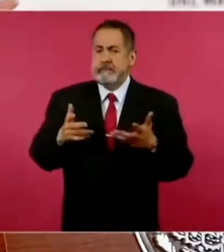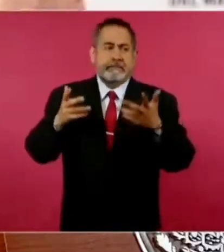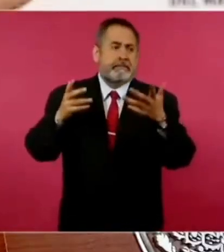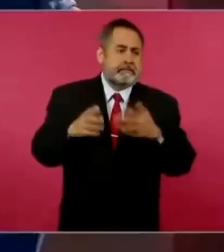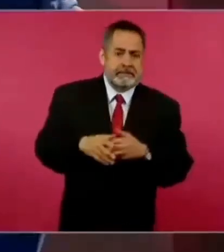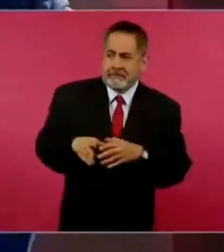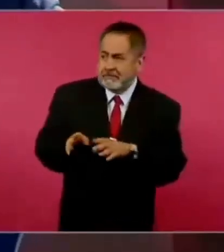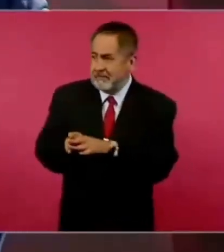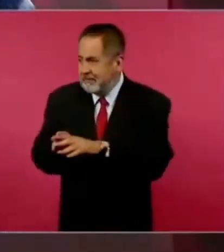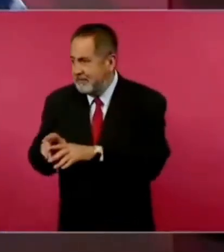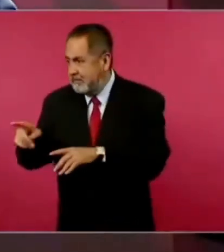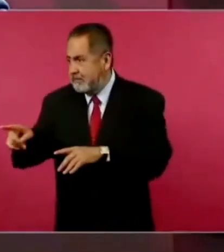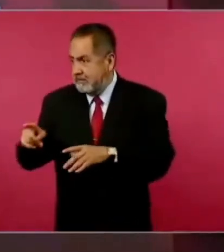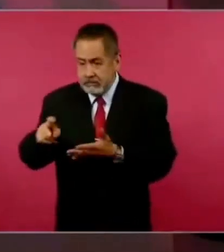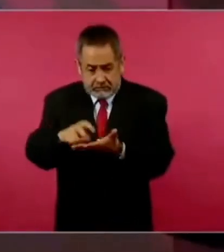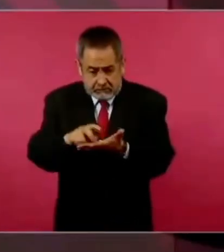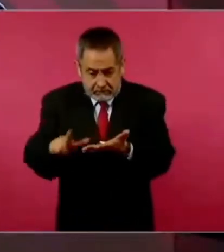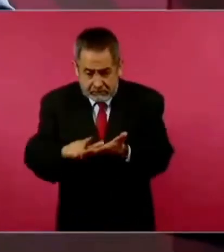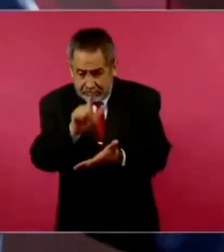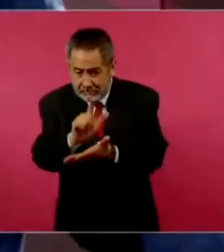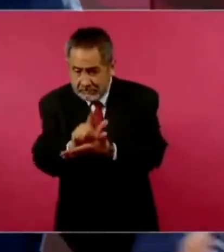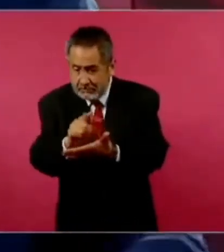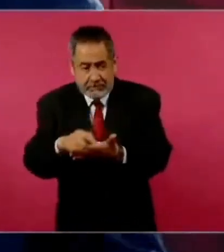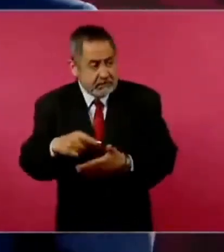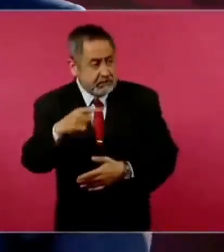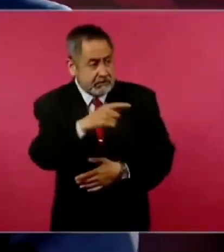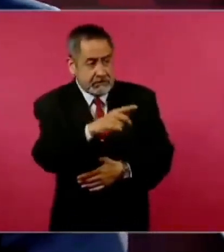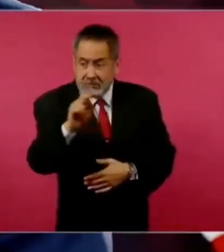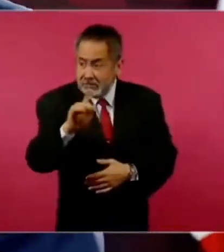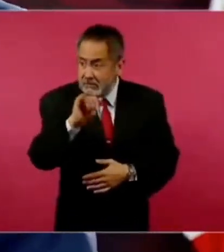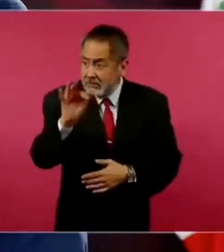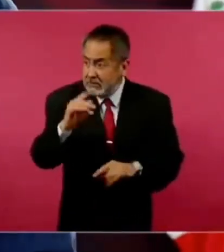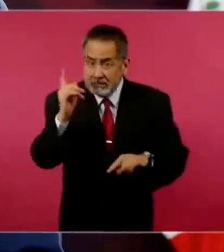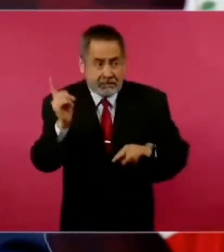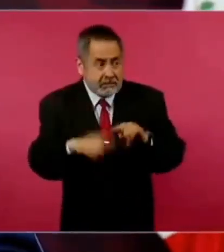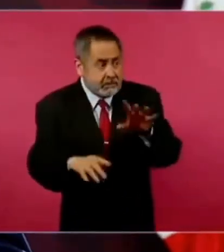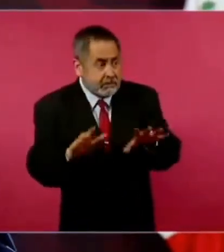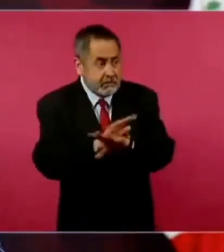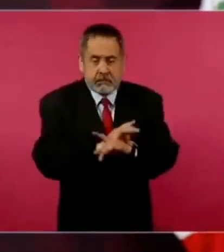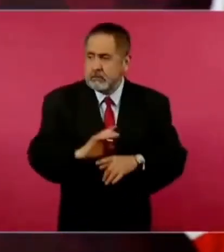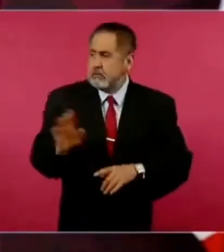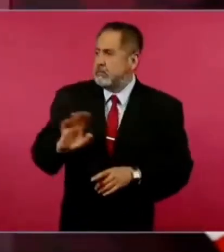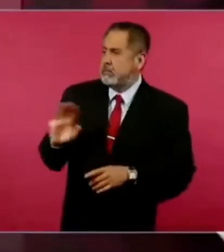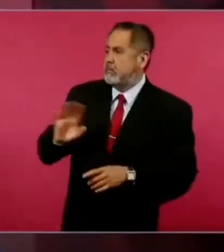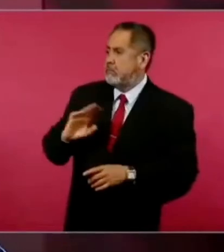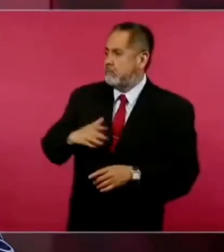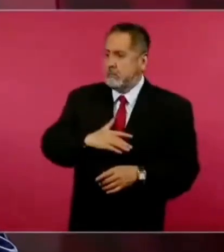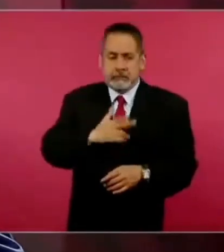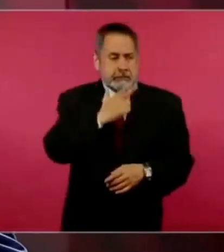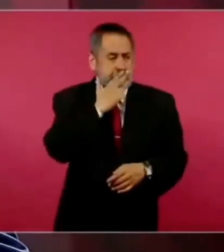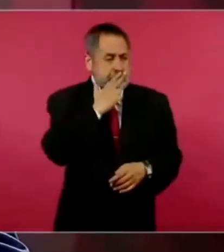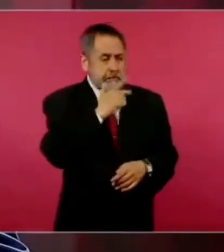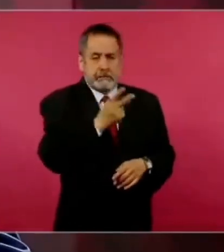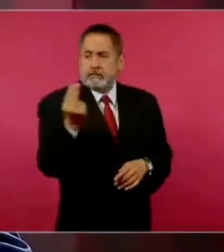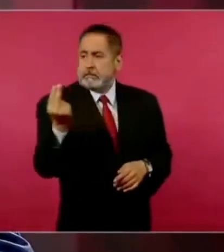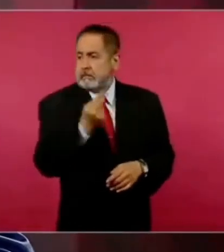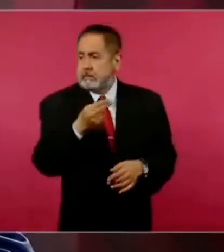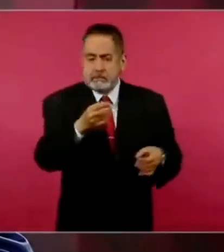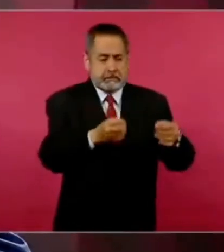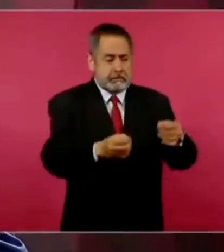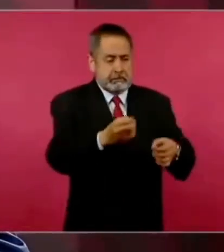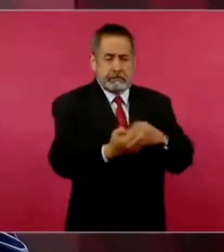¿Cómo se va a reformar el Poder Judicial? ¿Y mis jueces? ¿Y